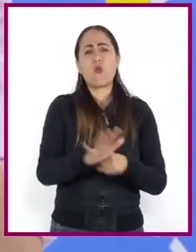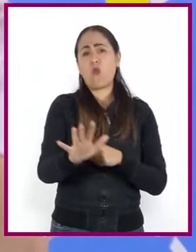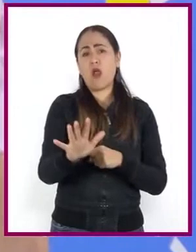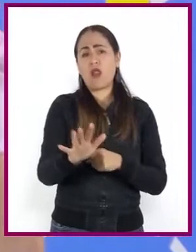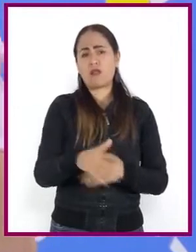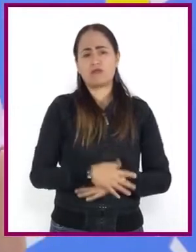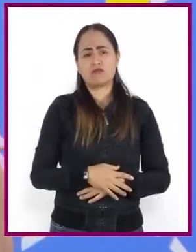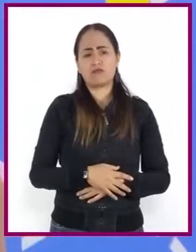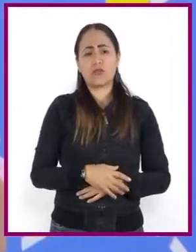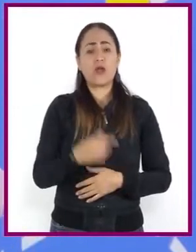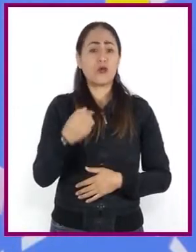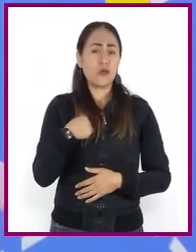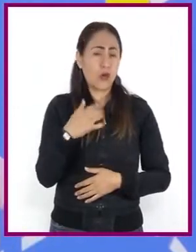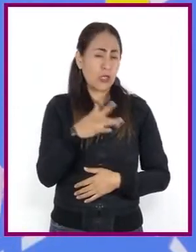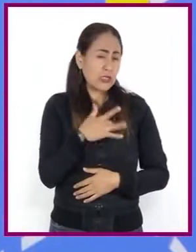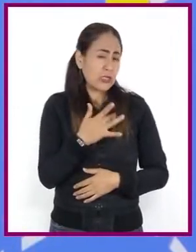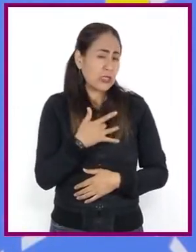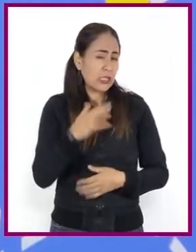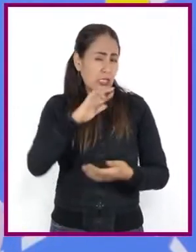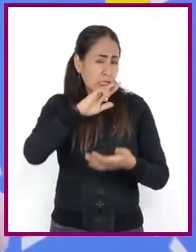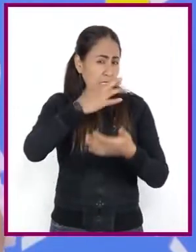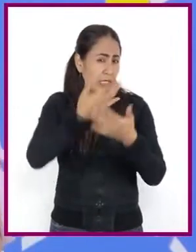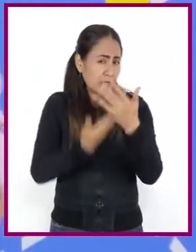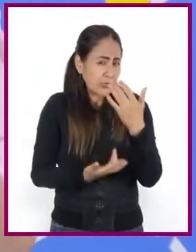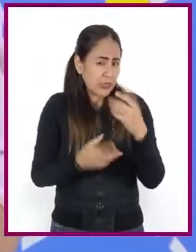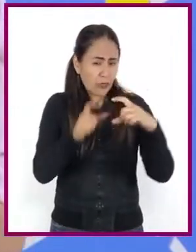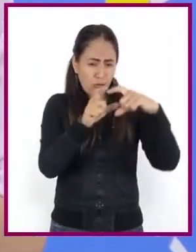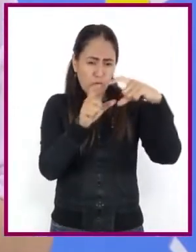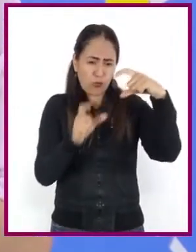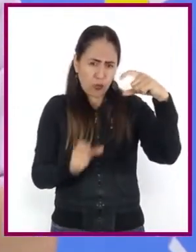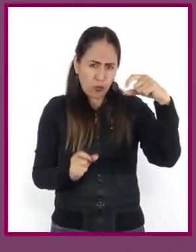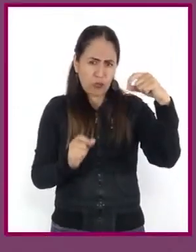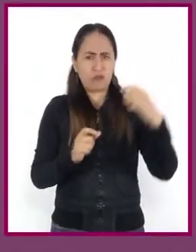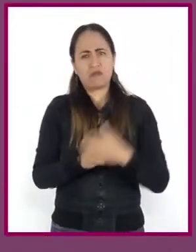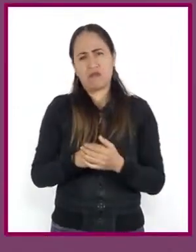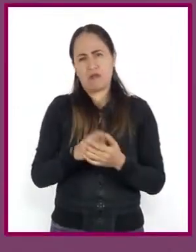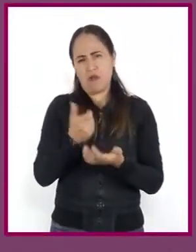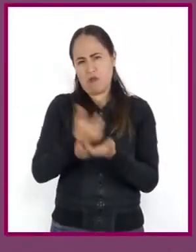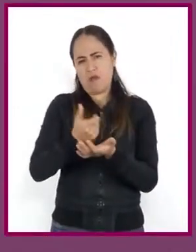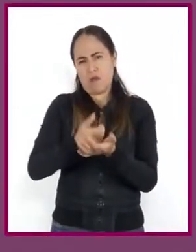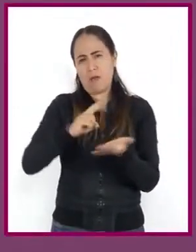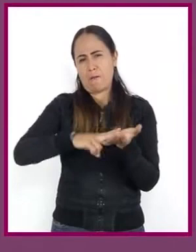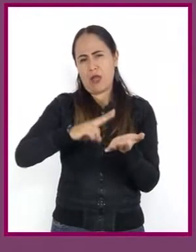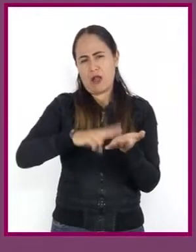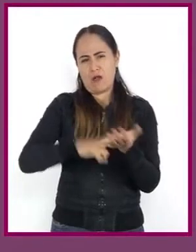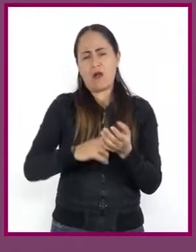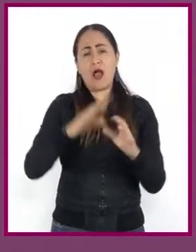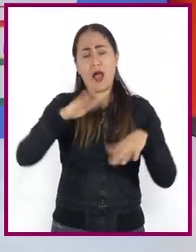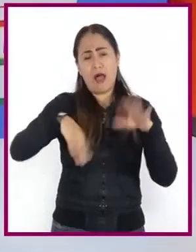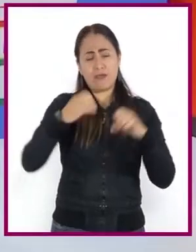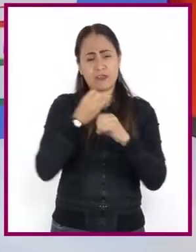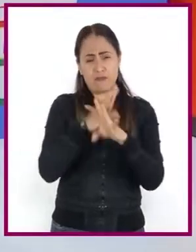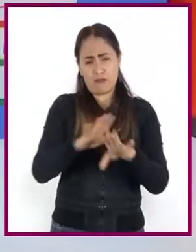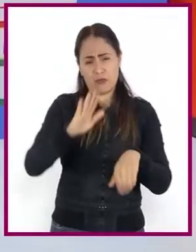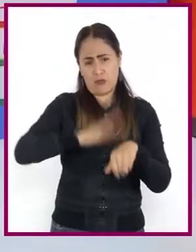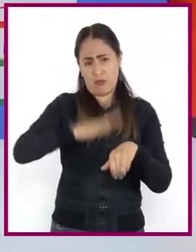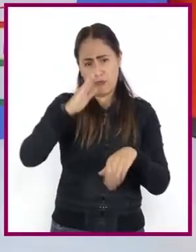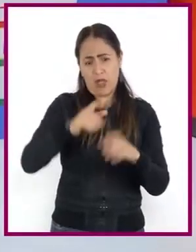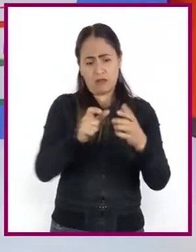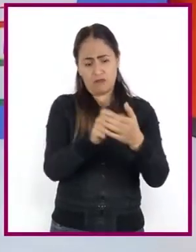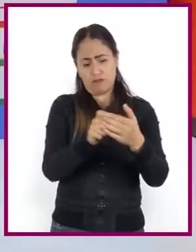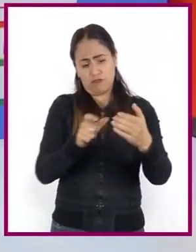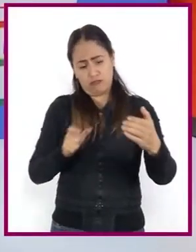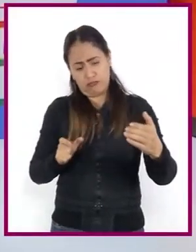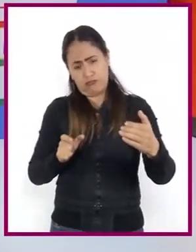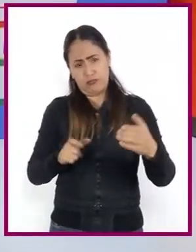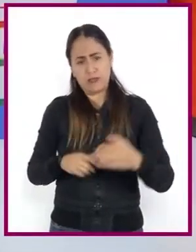Me parece que son recibos, tickets, a veces son documentos más largos y con más información. Pero, ¿qué